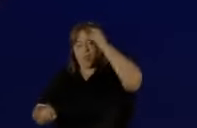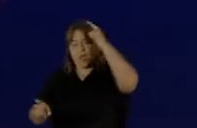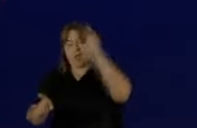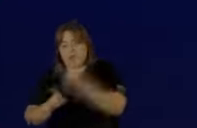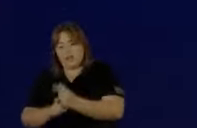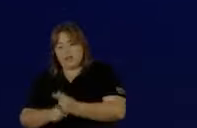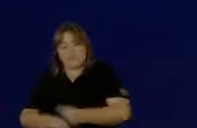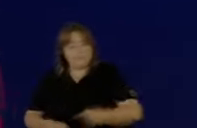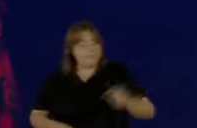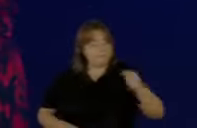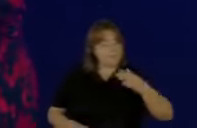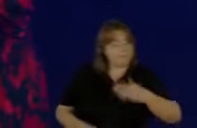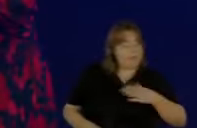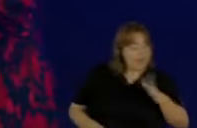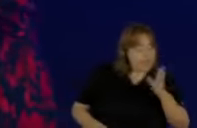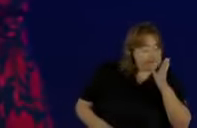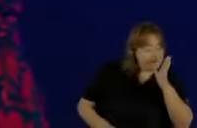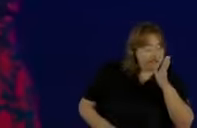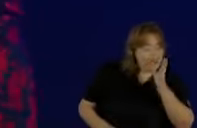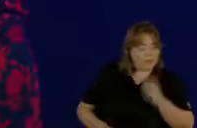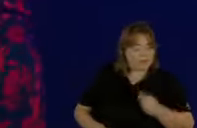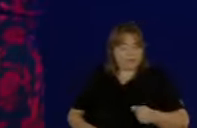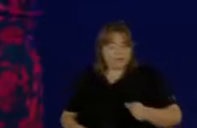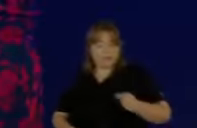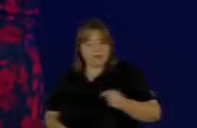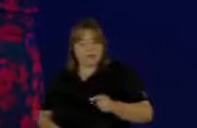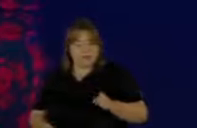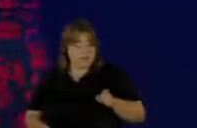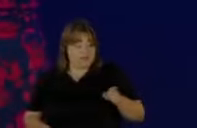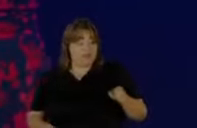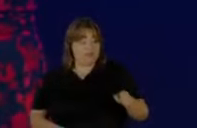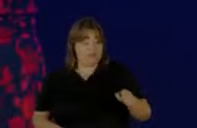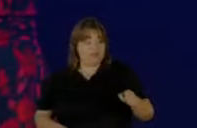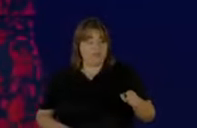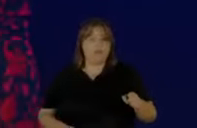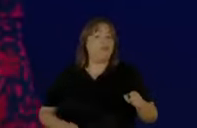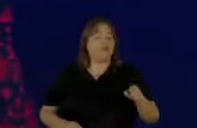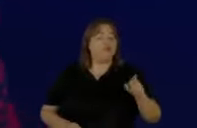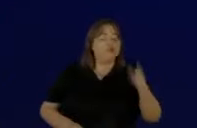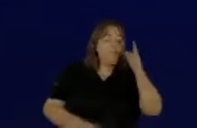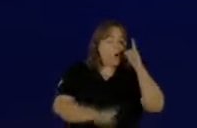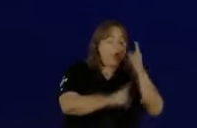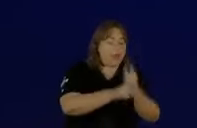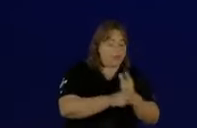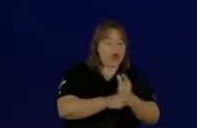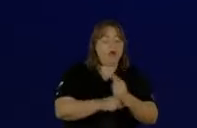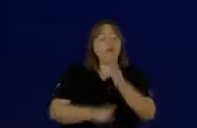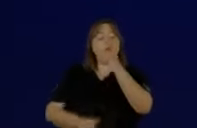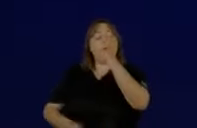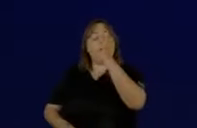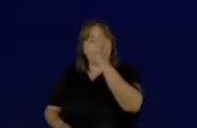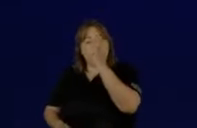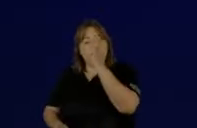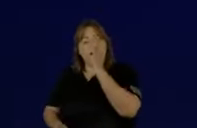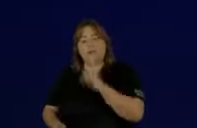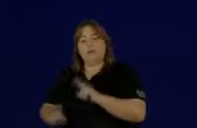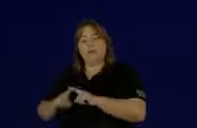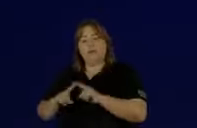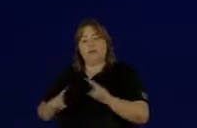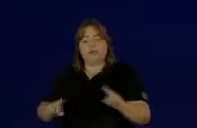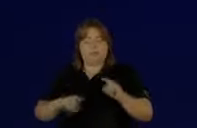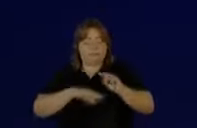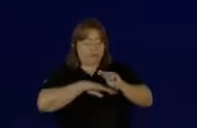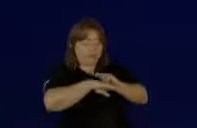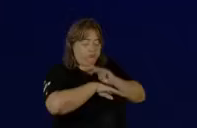esa es mi madre. En otras palabras, le dijeron, ahí está tu hermano y está tu mamá, pero él está